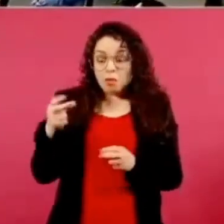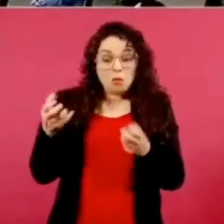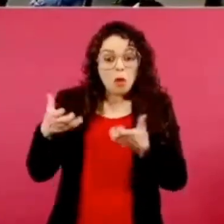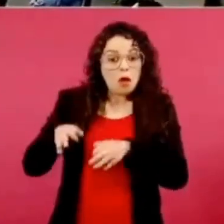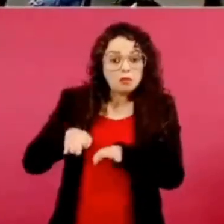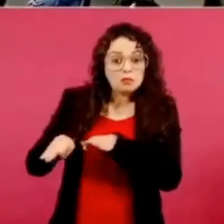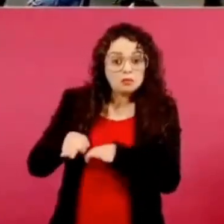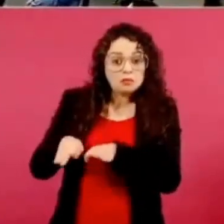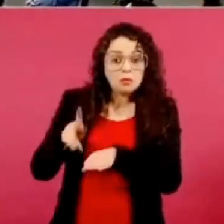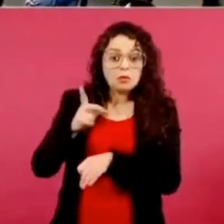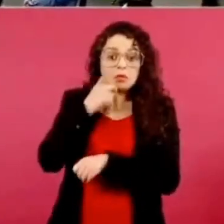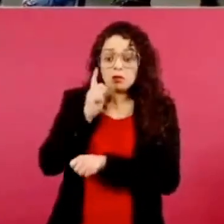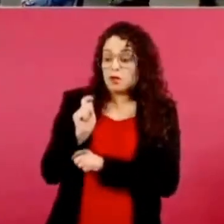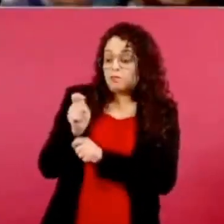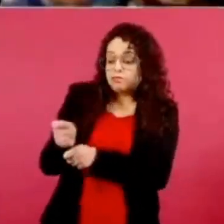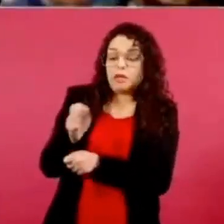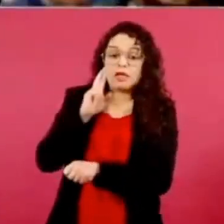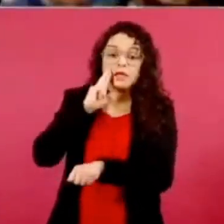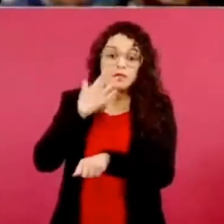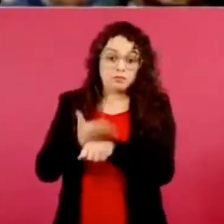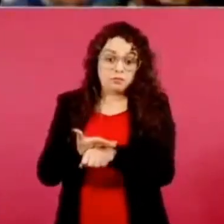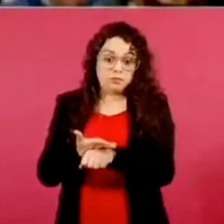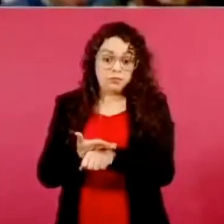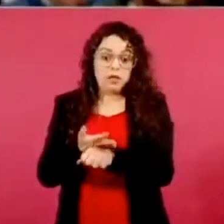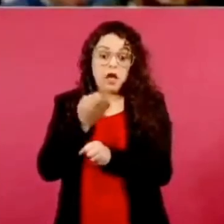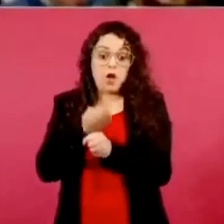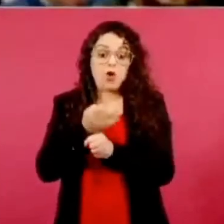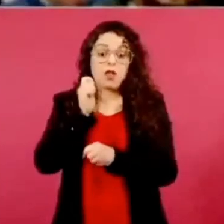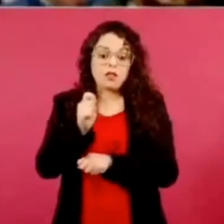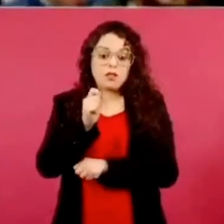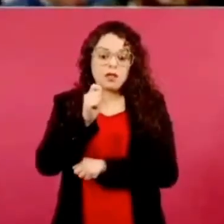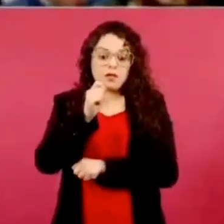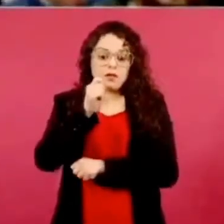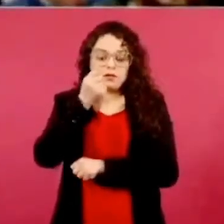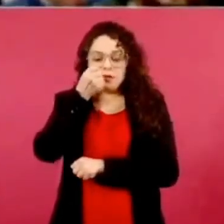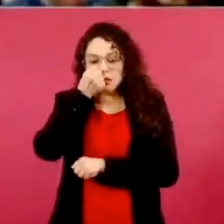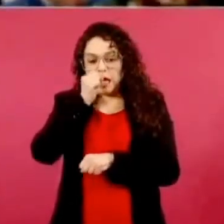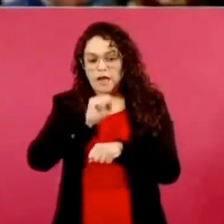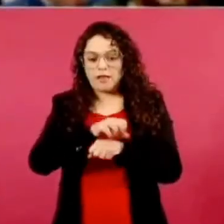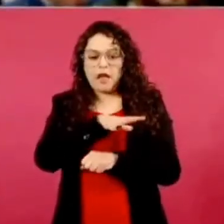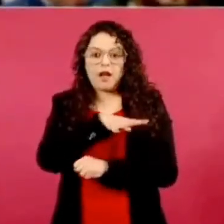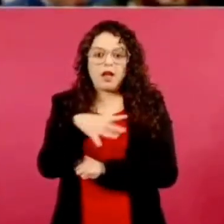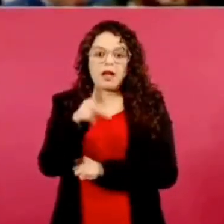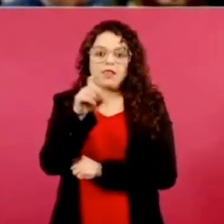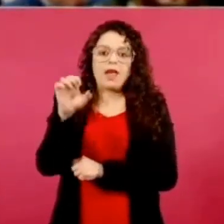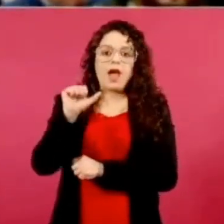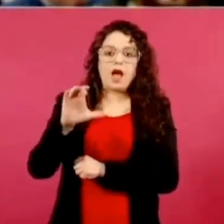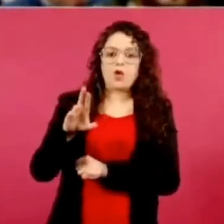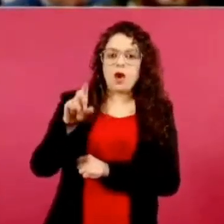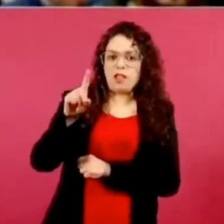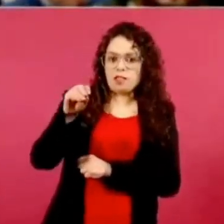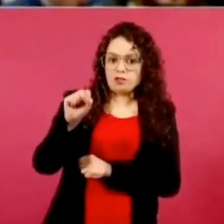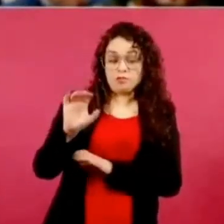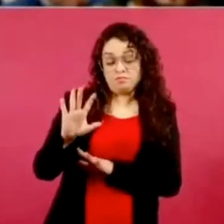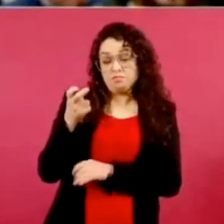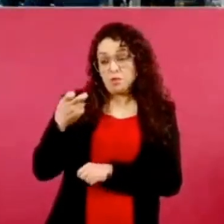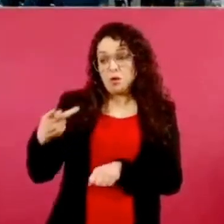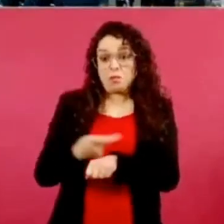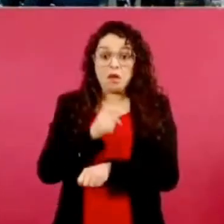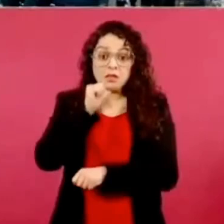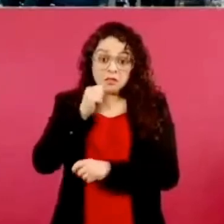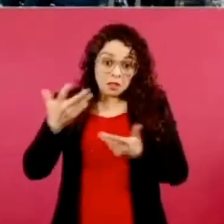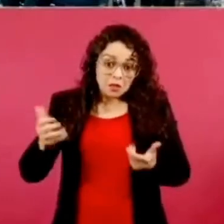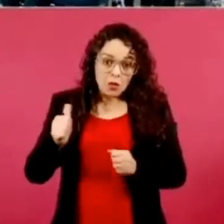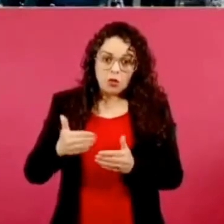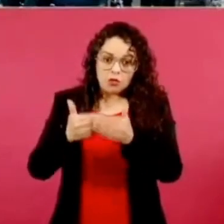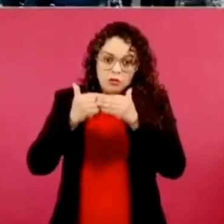está comisionado como secretario general de Acuerdos y entonces pues no pasa nada. Y la misma situación es como magistrado de